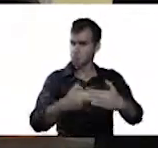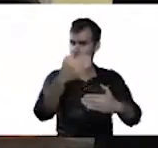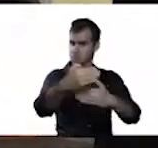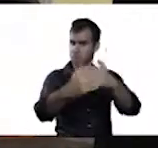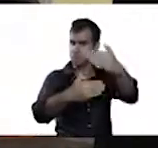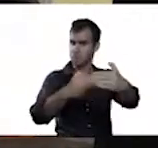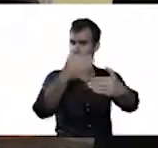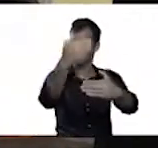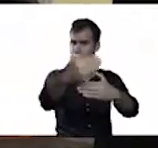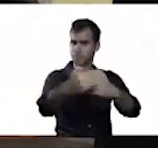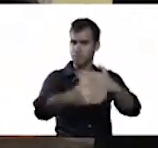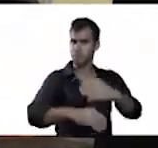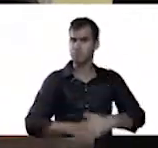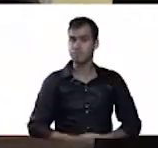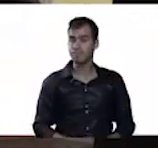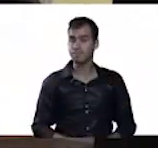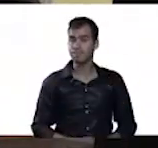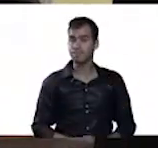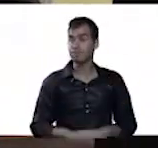el decursar,